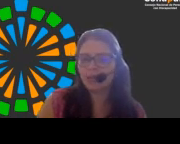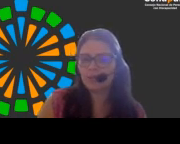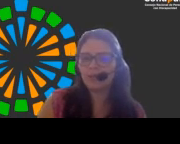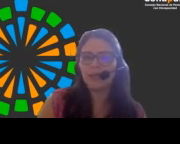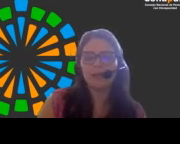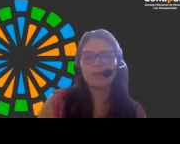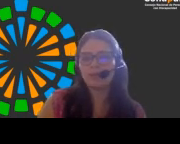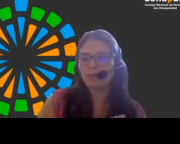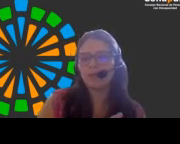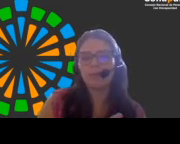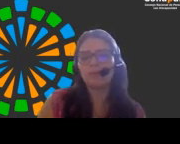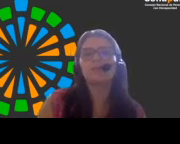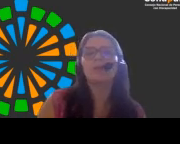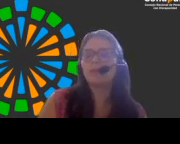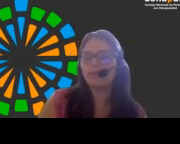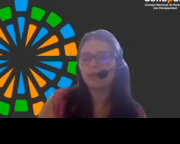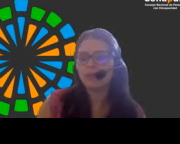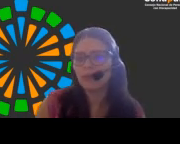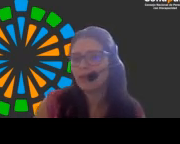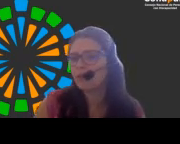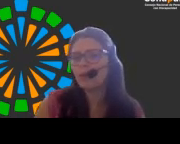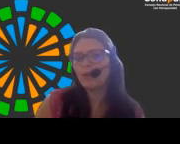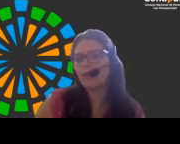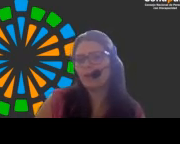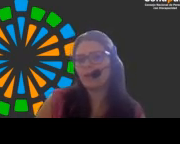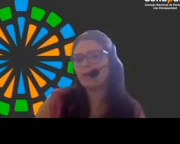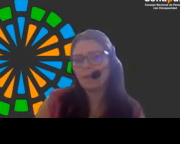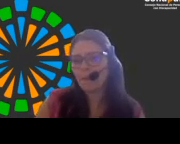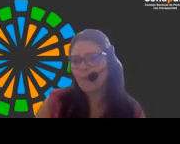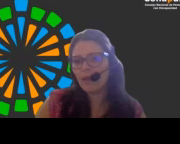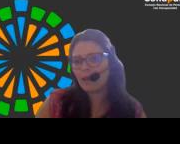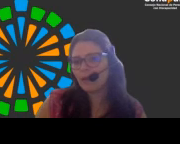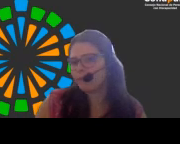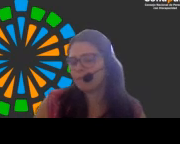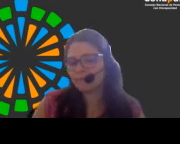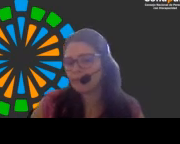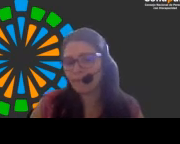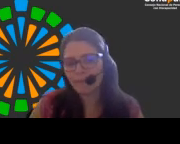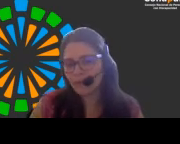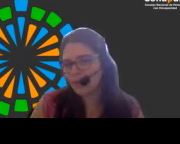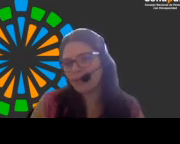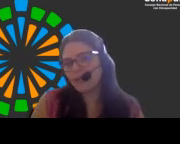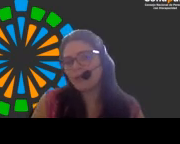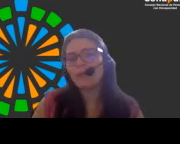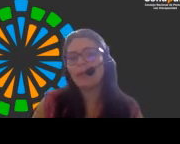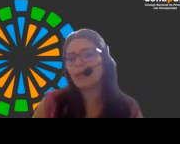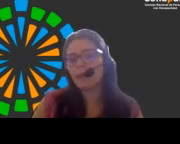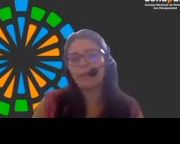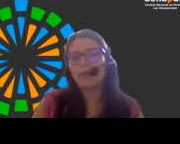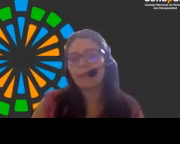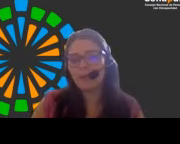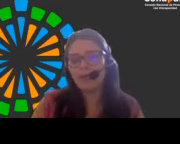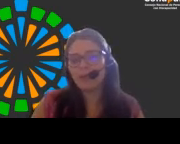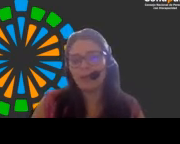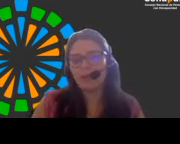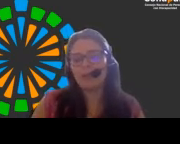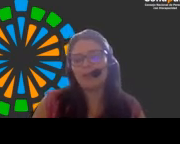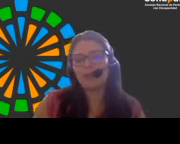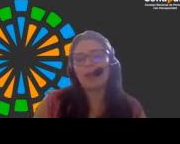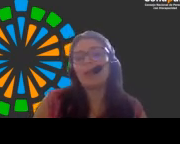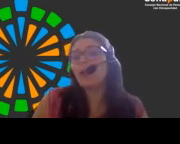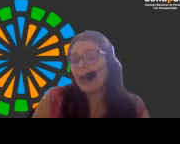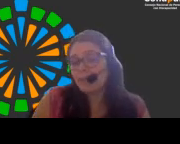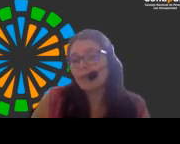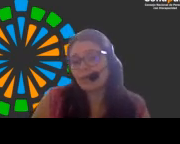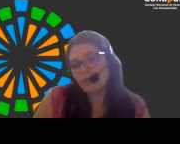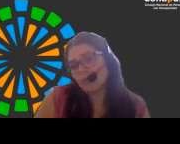se imagina que usted diga no es que usted como es una persona sorda no le voy a vender excelente Sí o sea terrible verdad porque